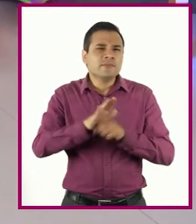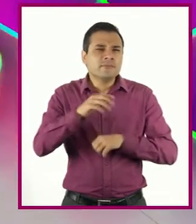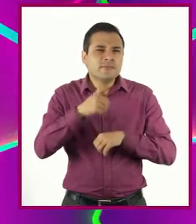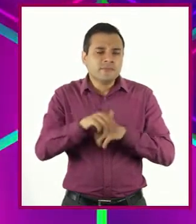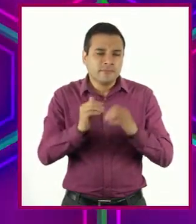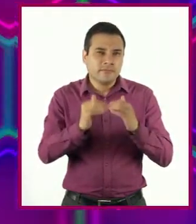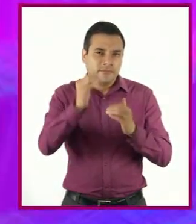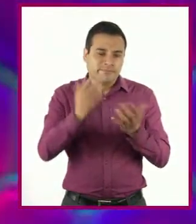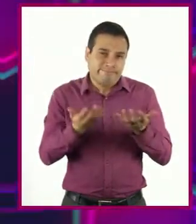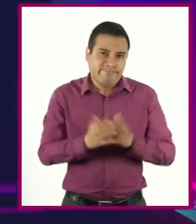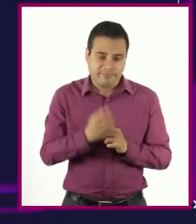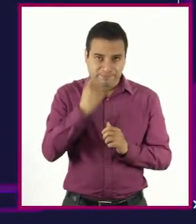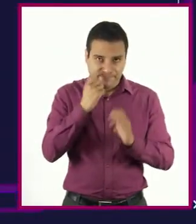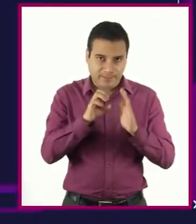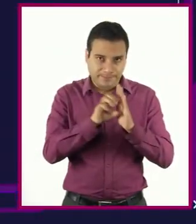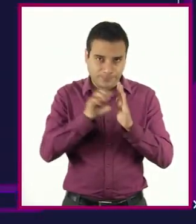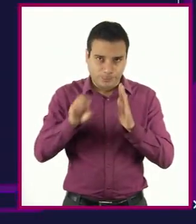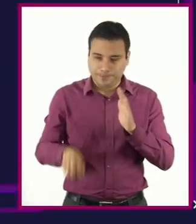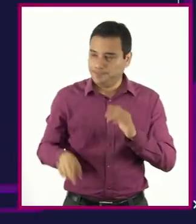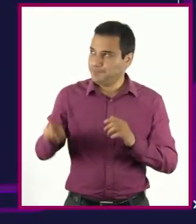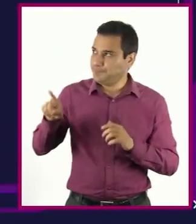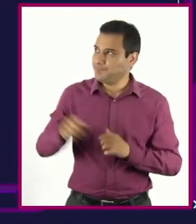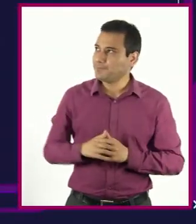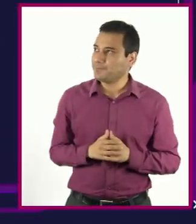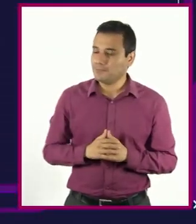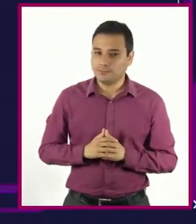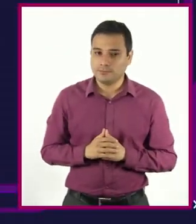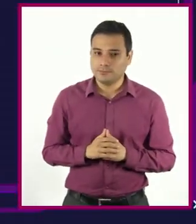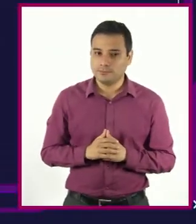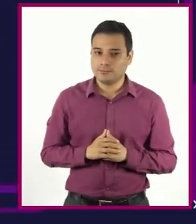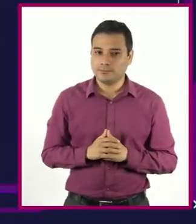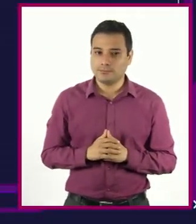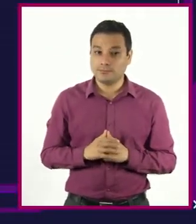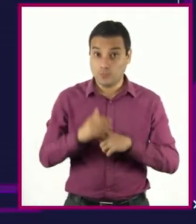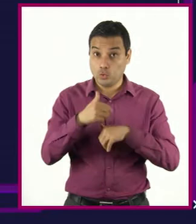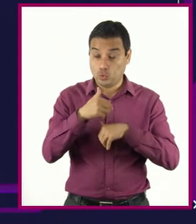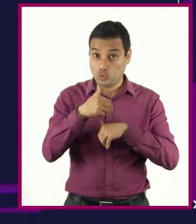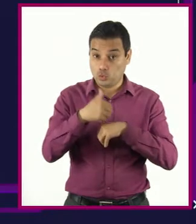o menor. Por ejemplo, en los números